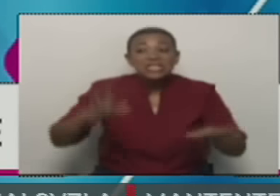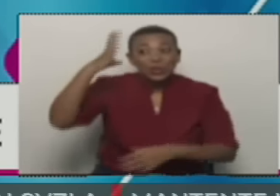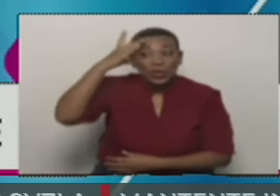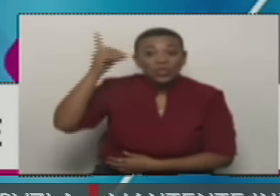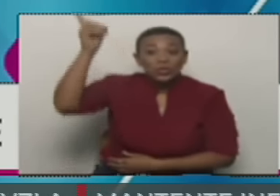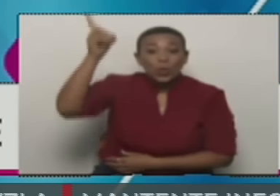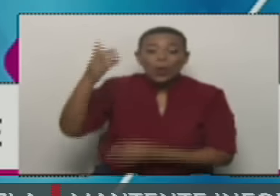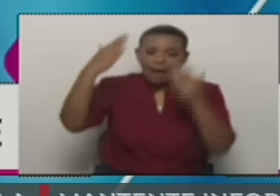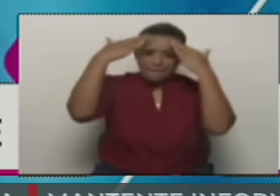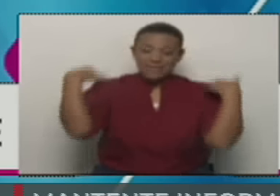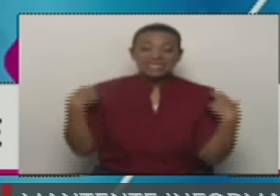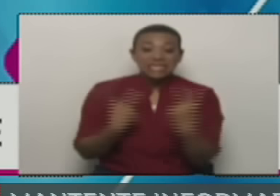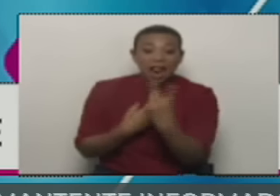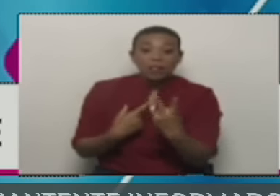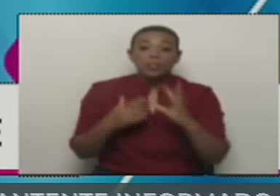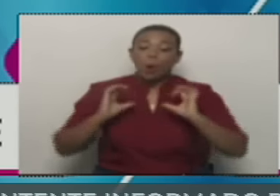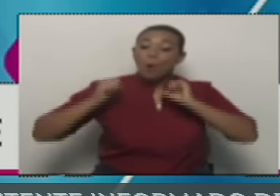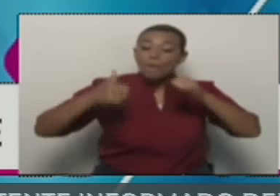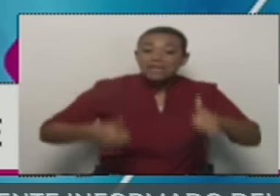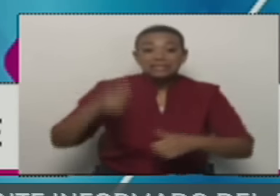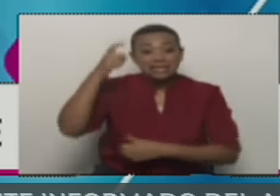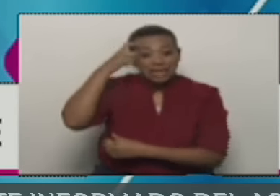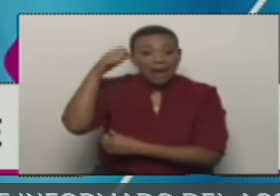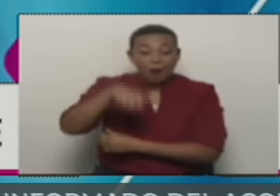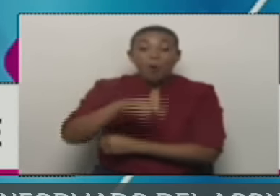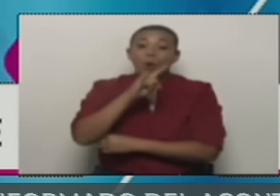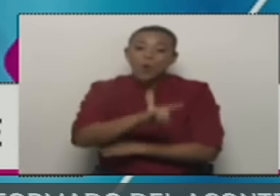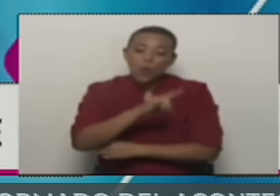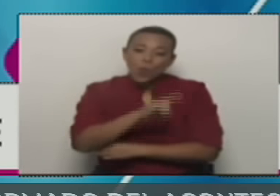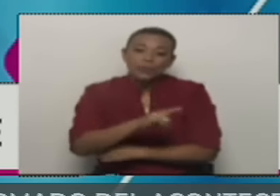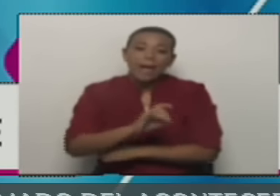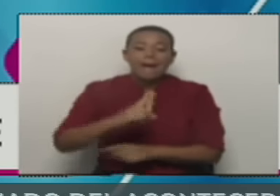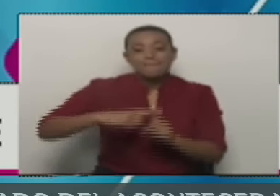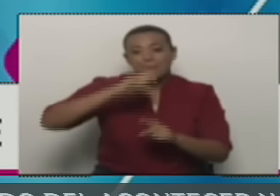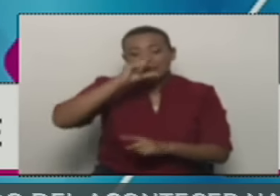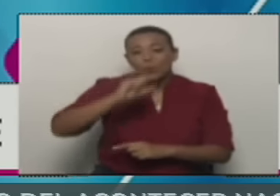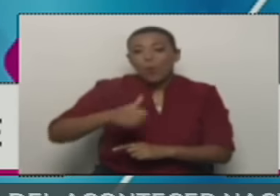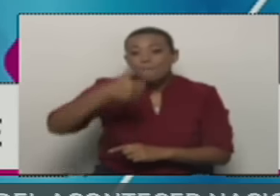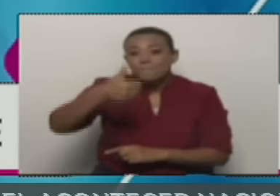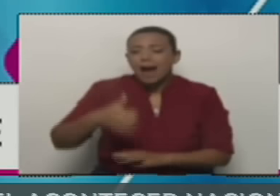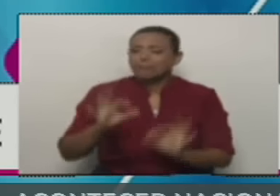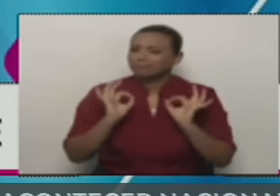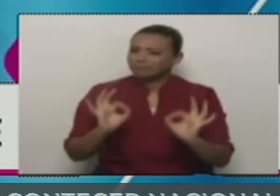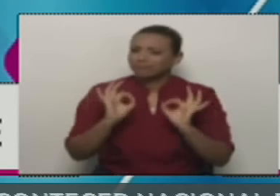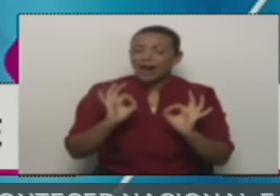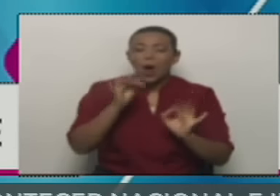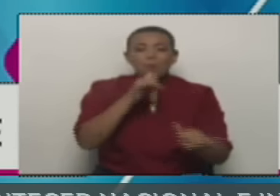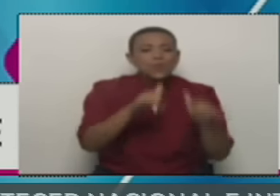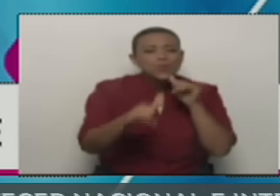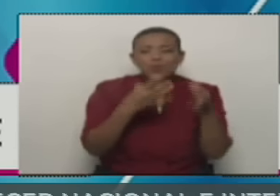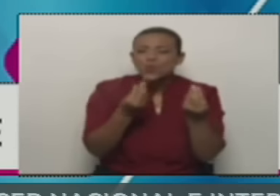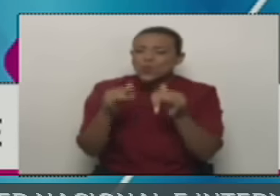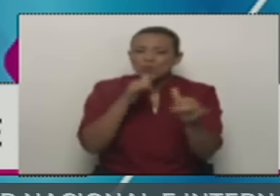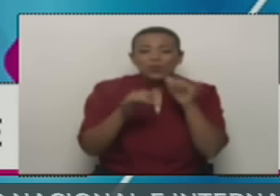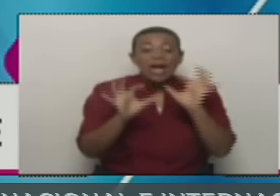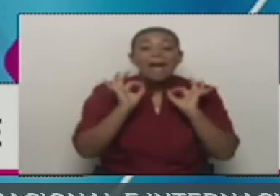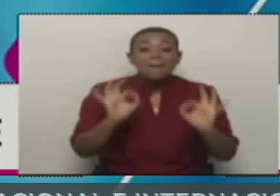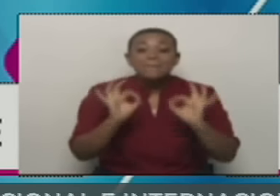las virgencitas iniciamos este programa muy, muy, pero muy noticioso, muy